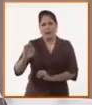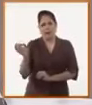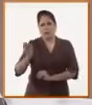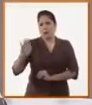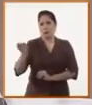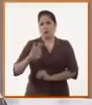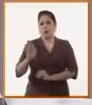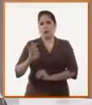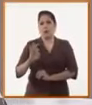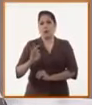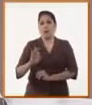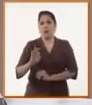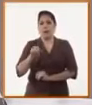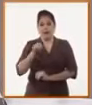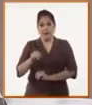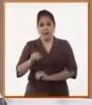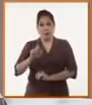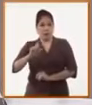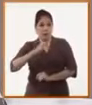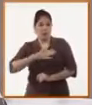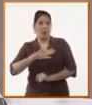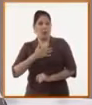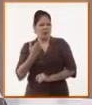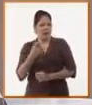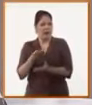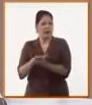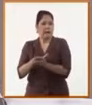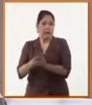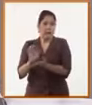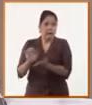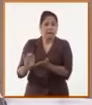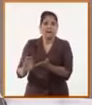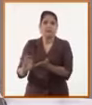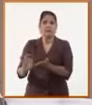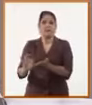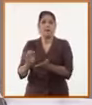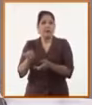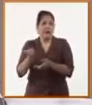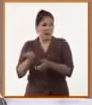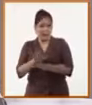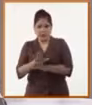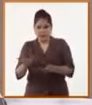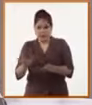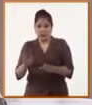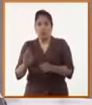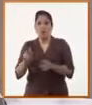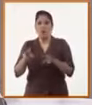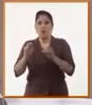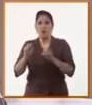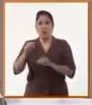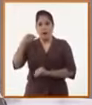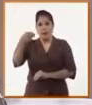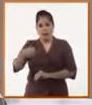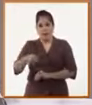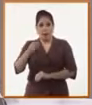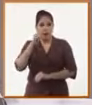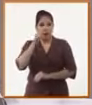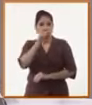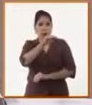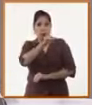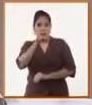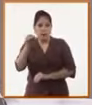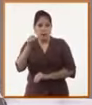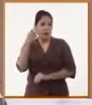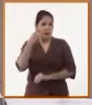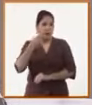Creo que son los únicos actores que nos quedaban desprotegidos ya con la instrumentación de esta norma, aunque ya desde